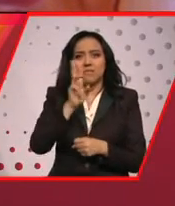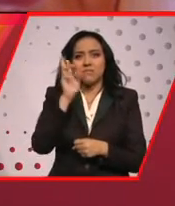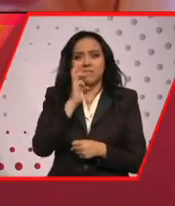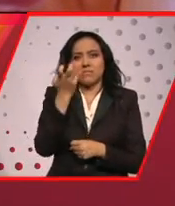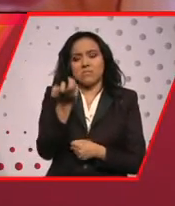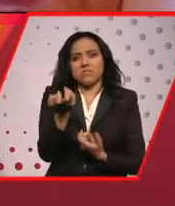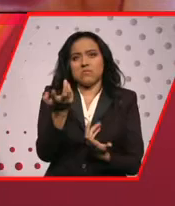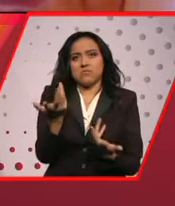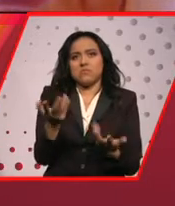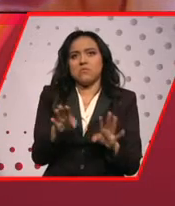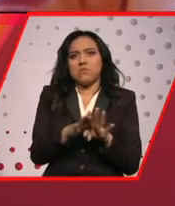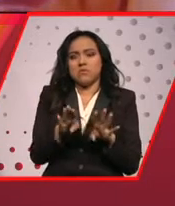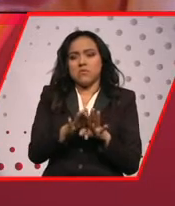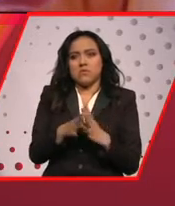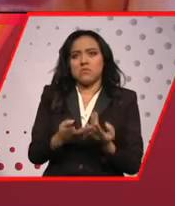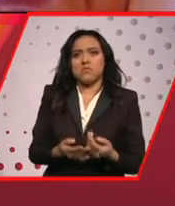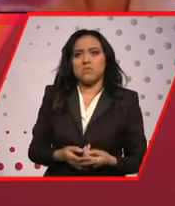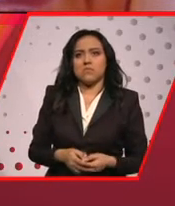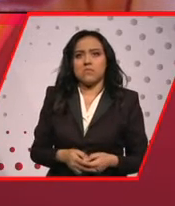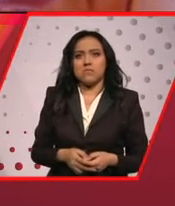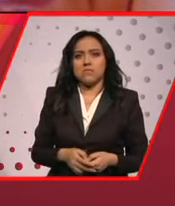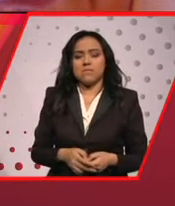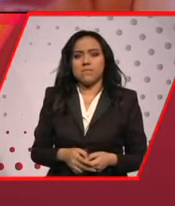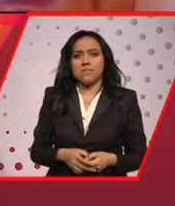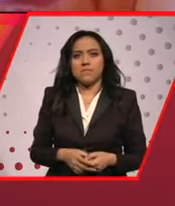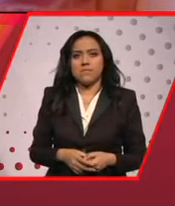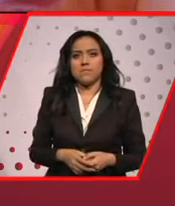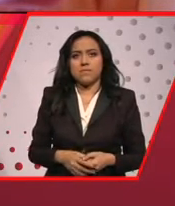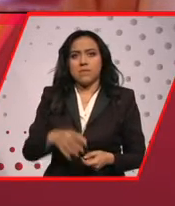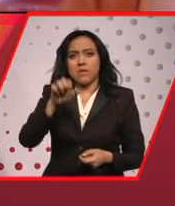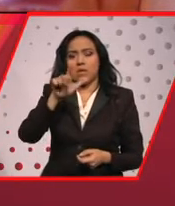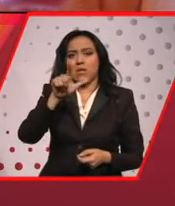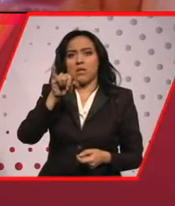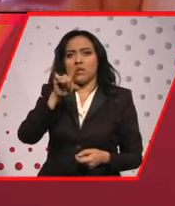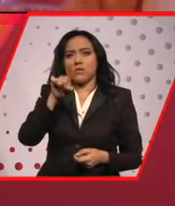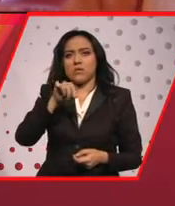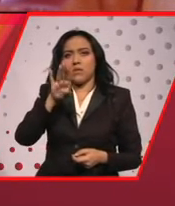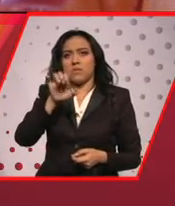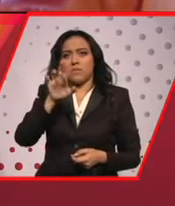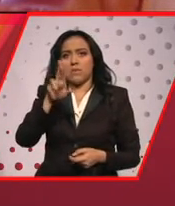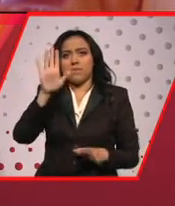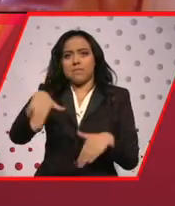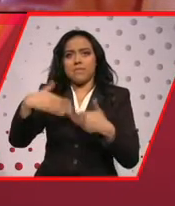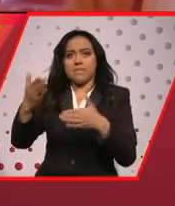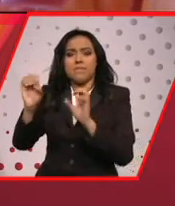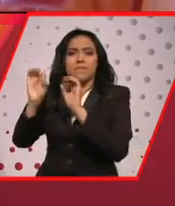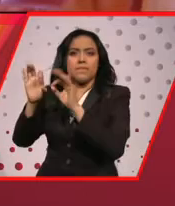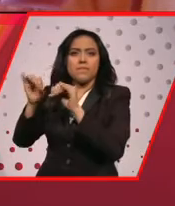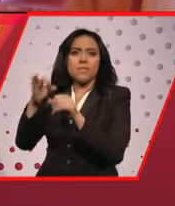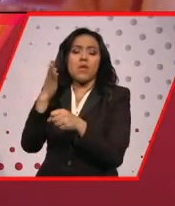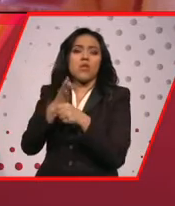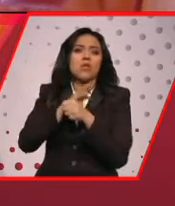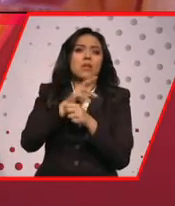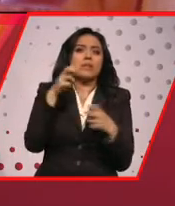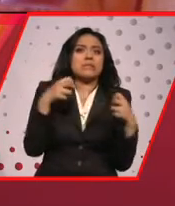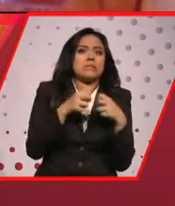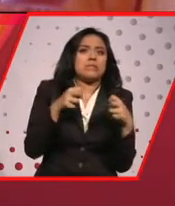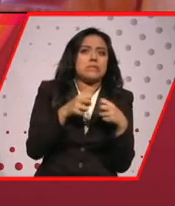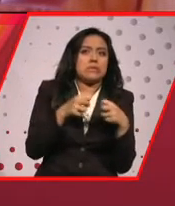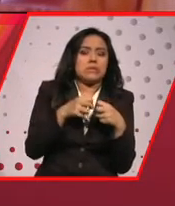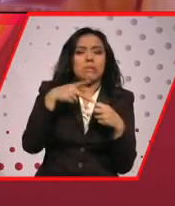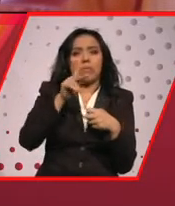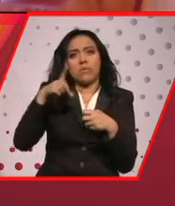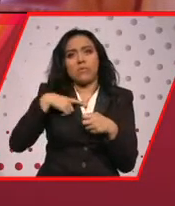connotación, ¿verdad? Esto ya tiene otro... Mira, Elizabeth, pásate, por favor, a la oficina. Aquí la con esperamos. Samia. Te voy a hacer unas preguntas, estás muy Así nerviosa, es. Pero... O sea, hay que